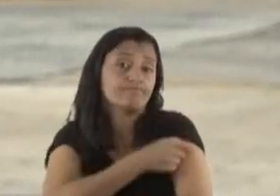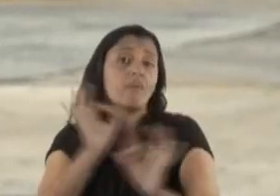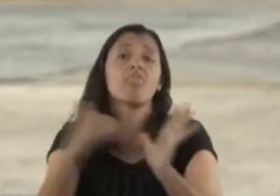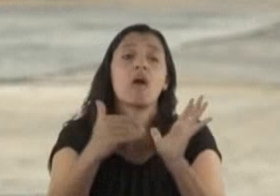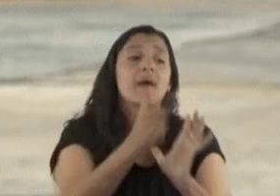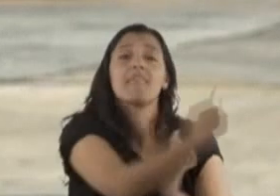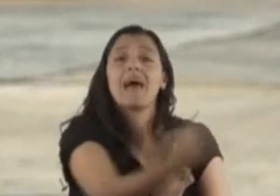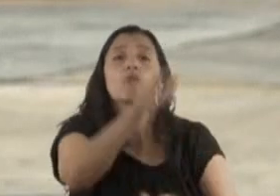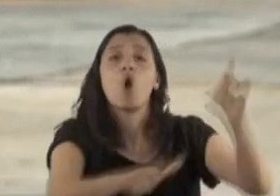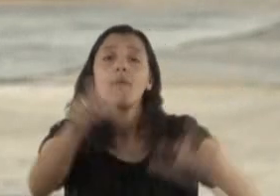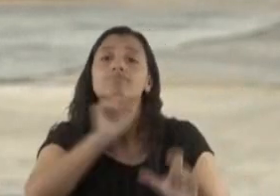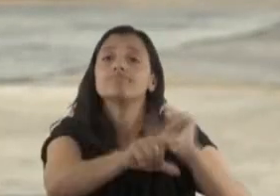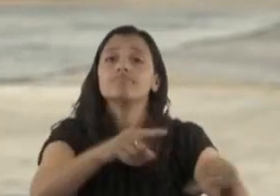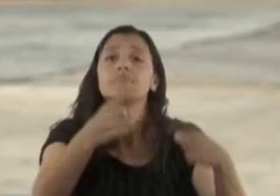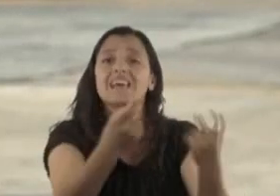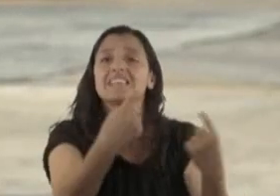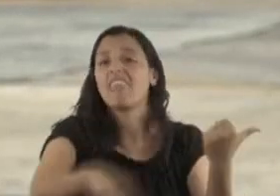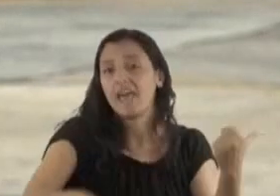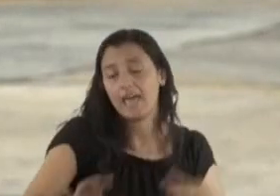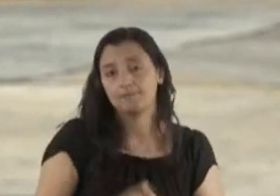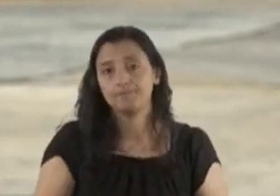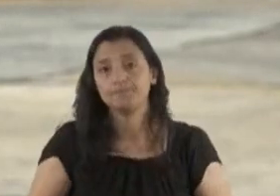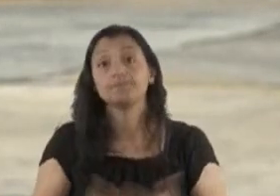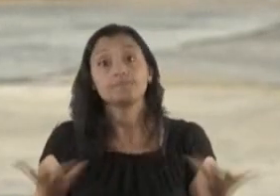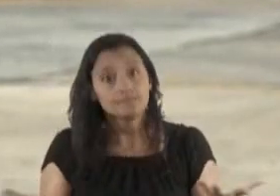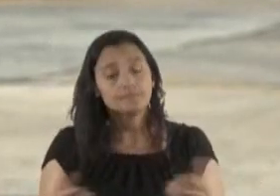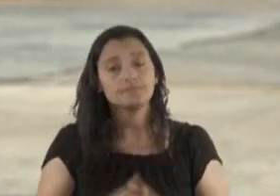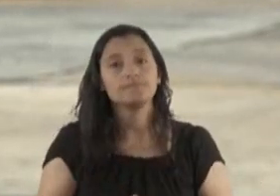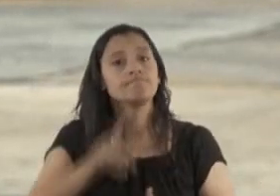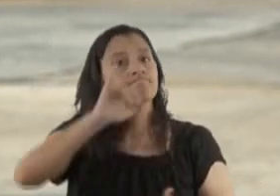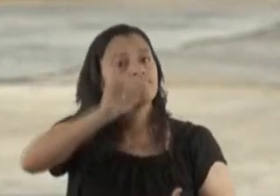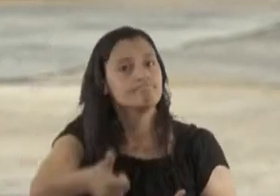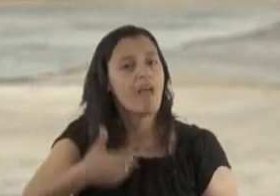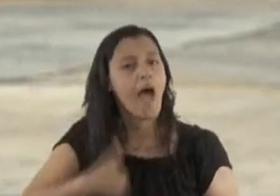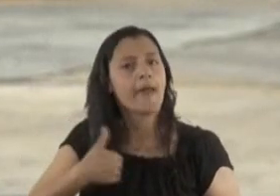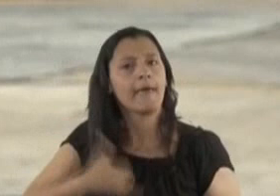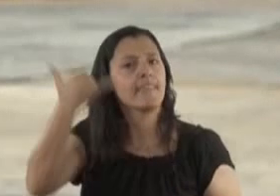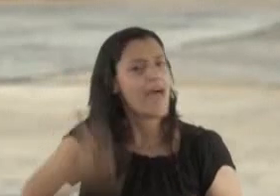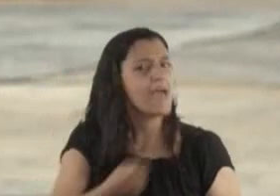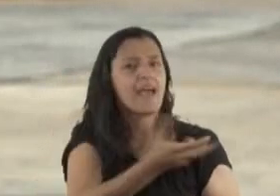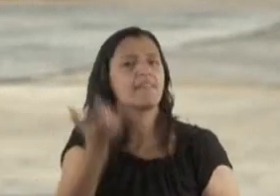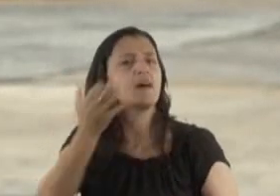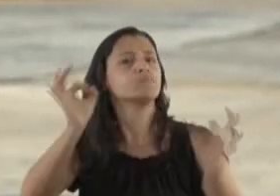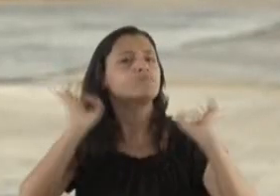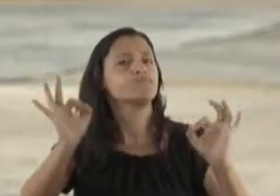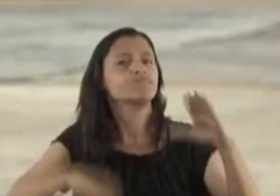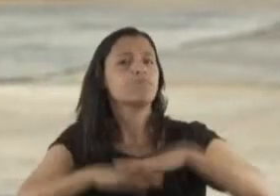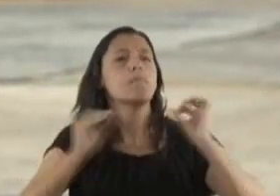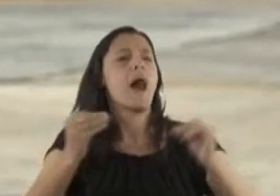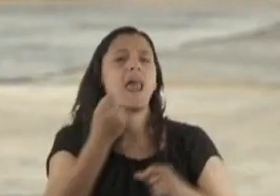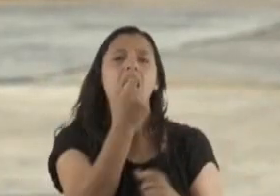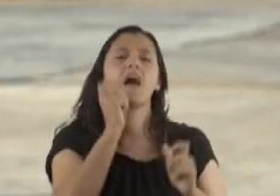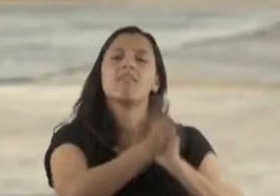respuesta inmune y la plataforma de vacuna que reciba así que si argentina tiene el stock para darle ese refuerzo